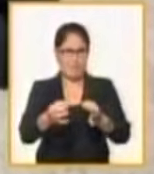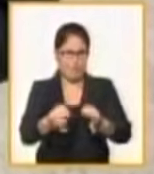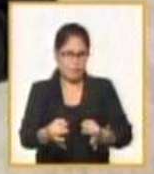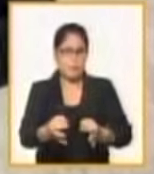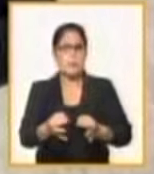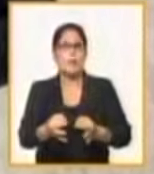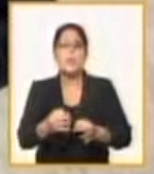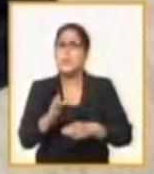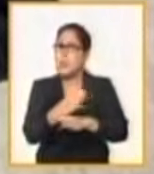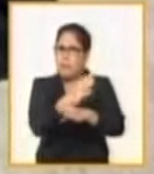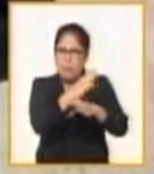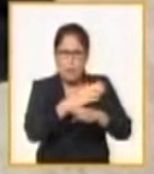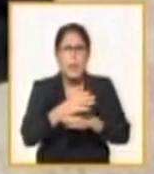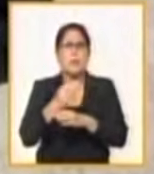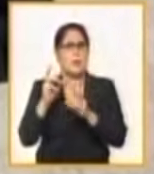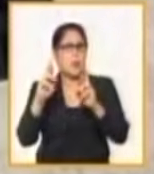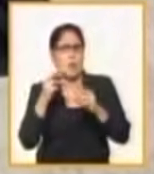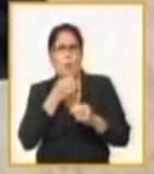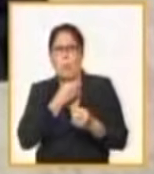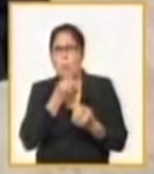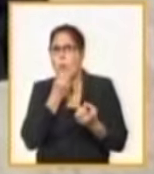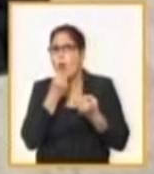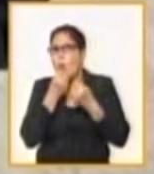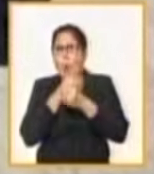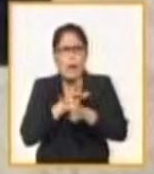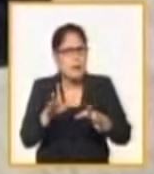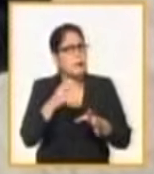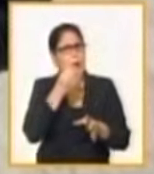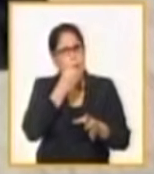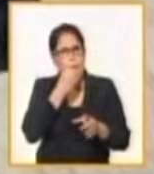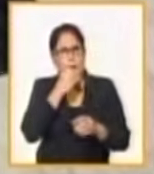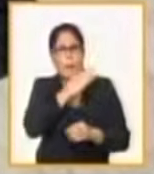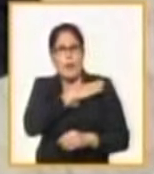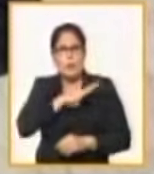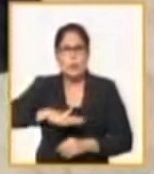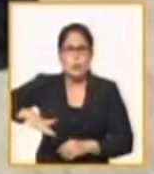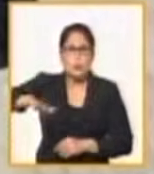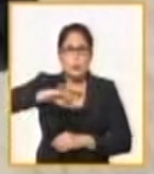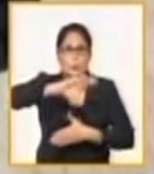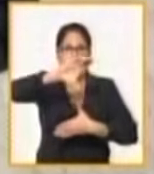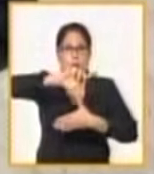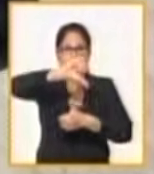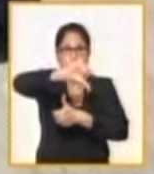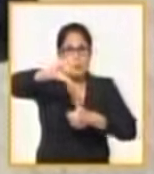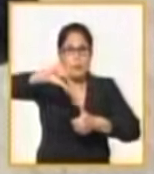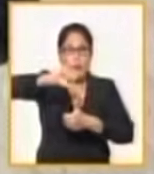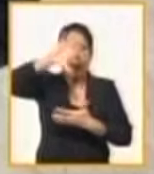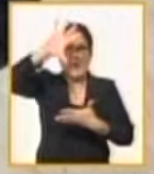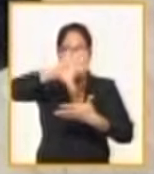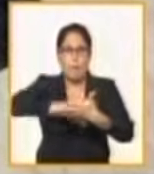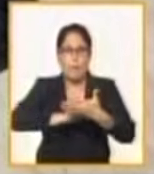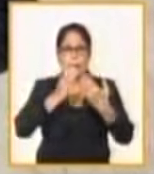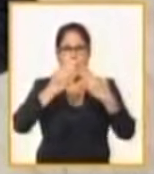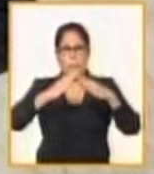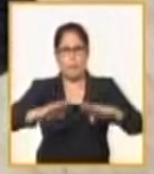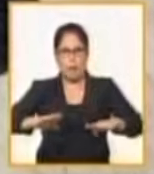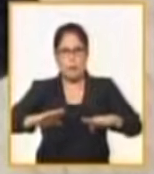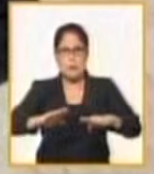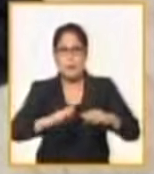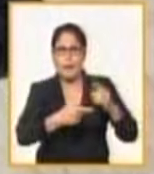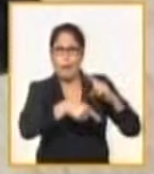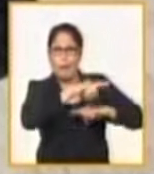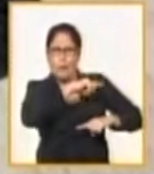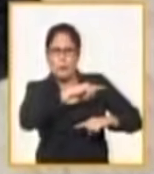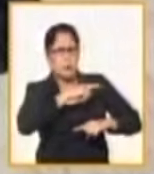el multilateralismo, que persistirá en mantener la zona de América Latina y el Caribe como zona de paz, no claudicará ante presiones